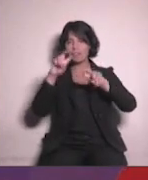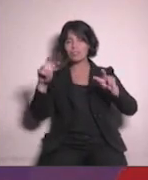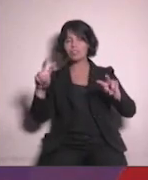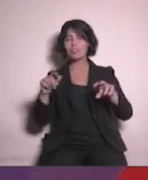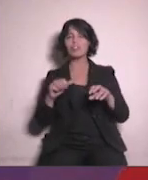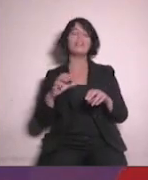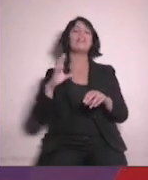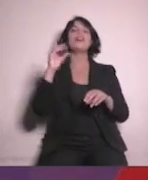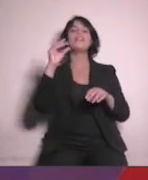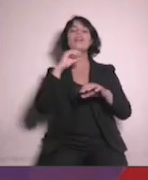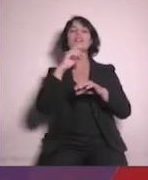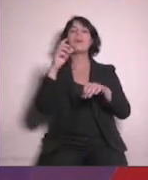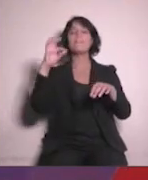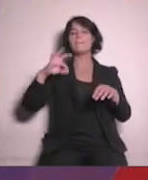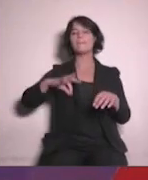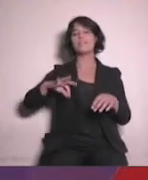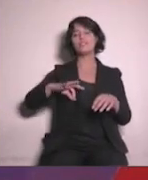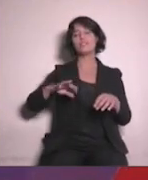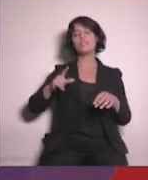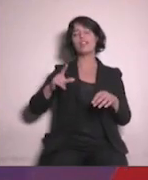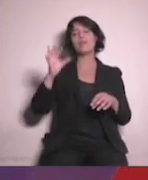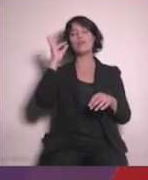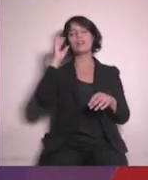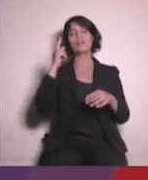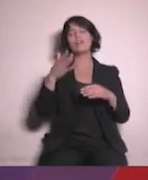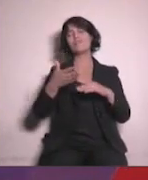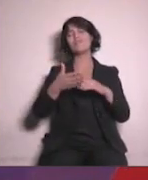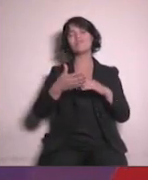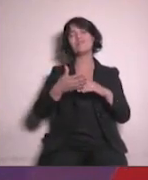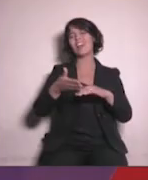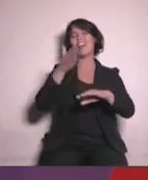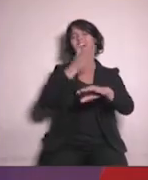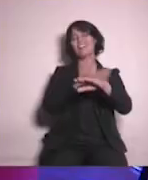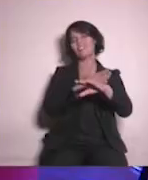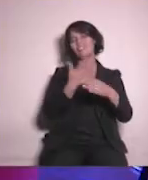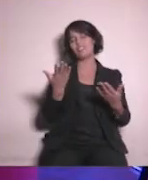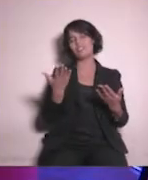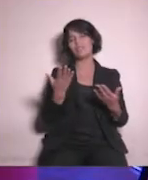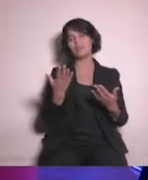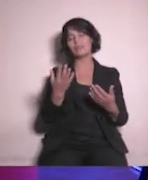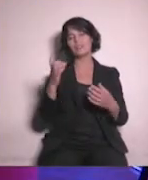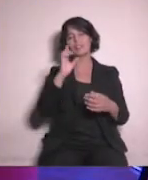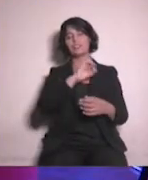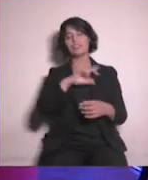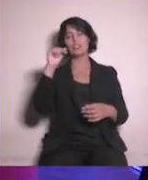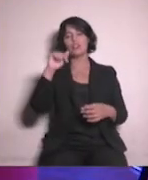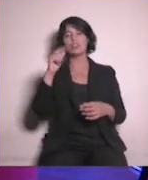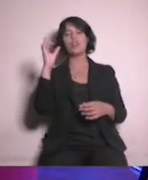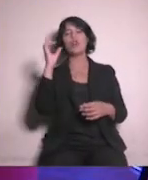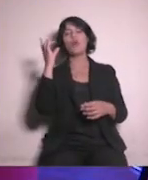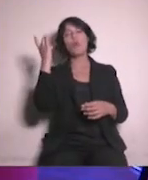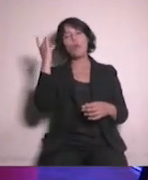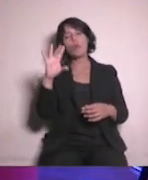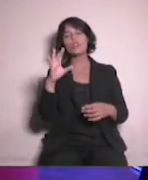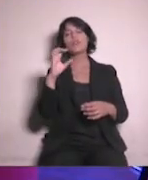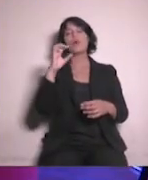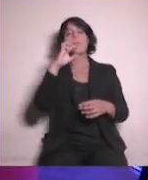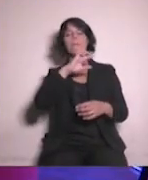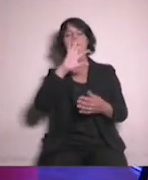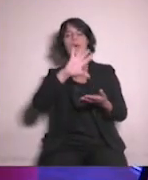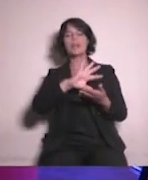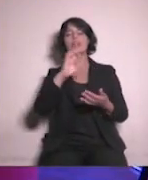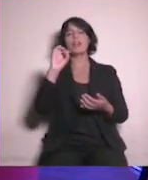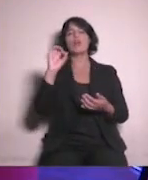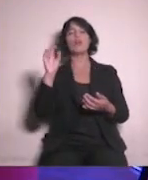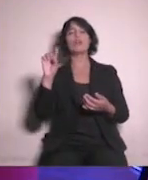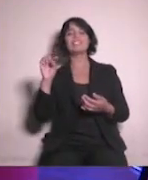edad de pensión de la mujer es muy temprana. Y por lo tanto, Chile, que hoy día es el único país de la OECD que no